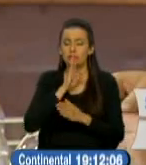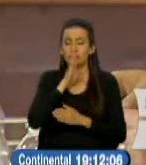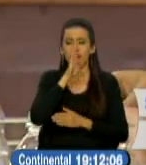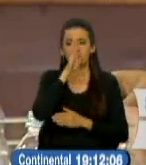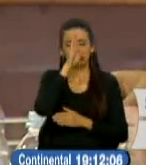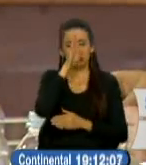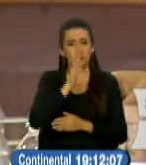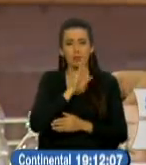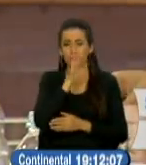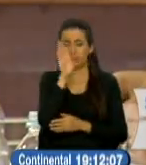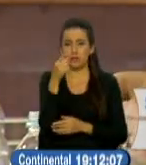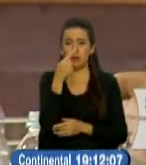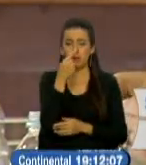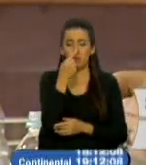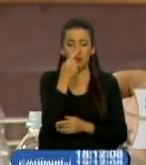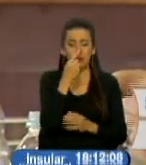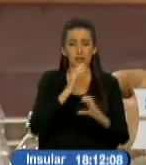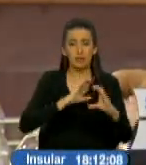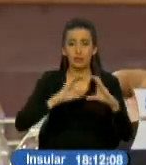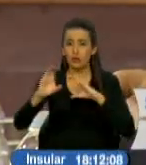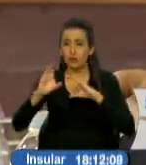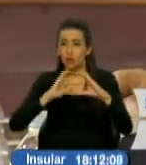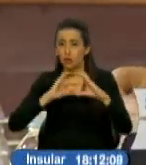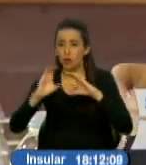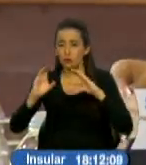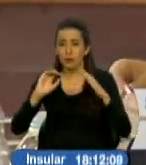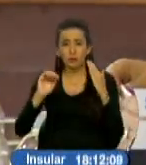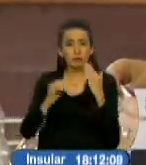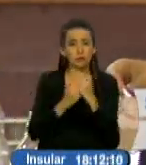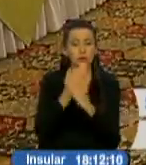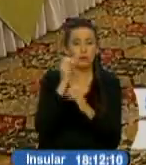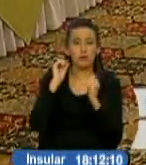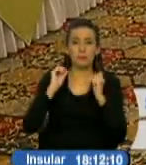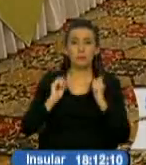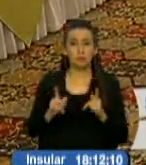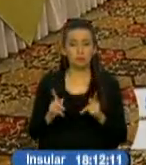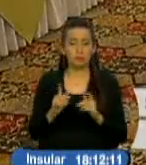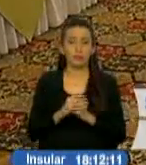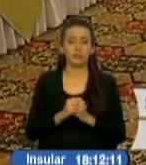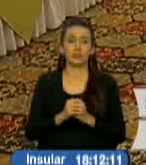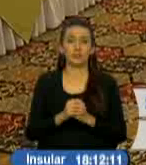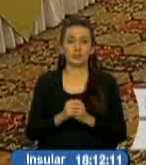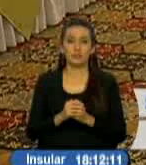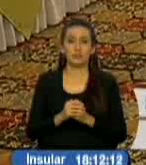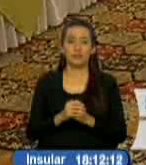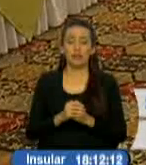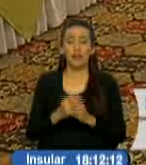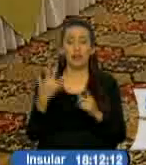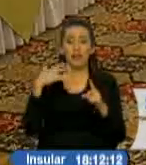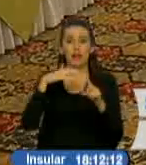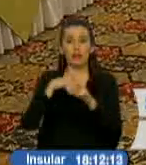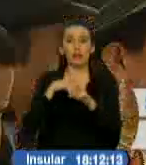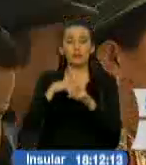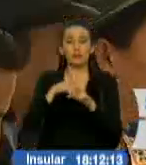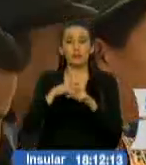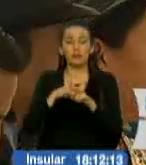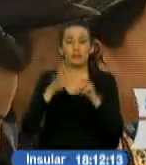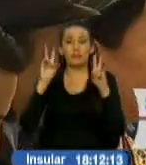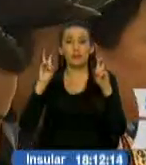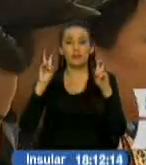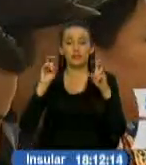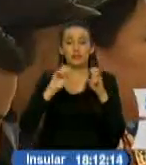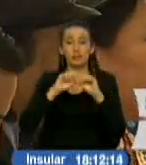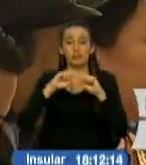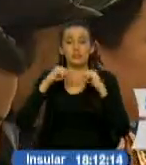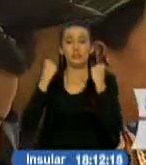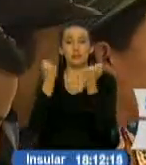interesados en dialogar, explorar nuevas oportunidades. La inclusión de los sectores sociales en el gobierno de Lenín Moreno es parte de la